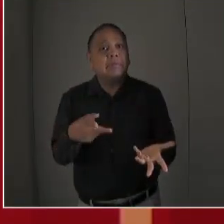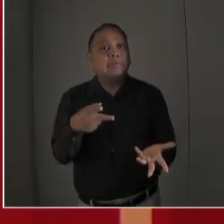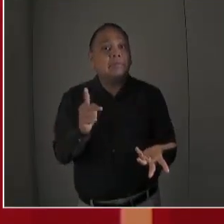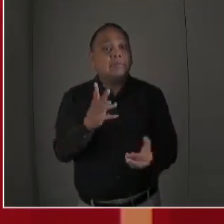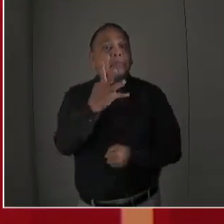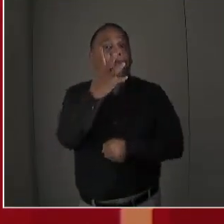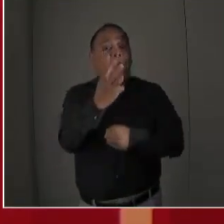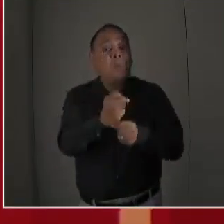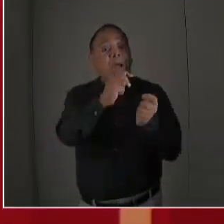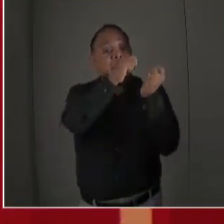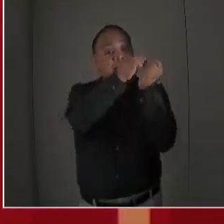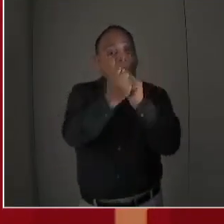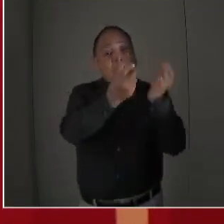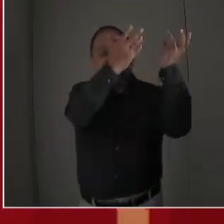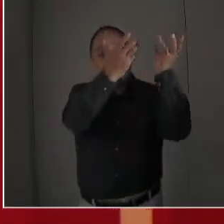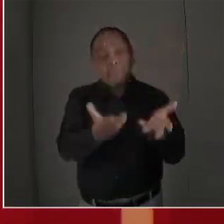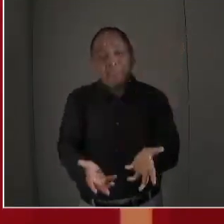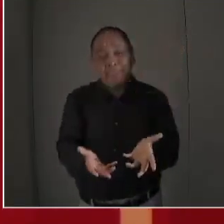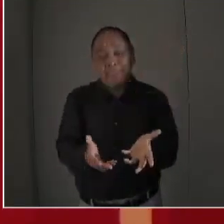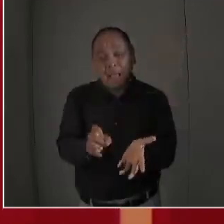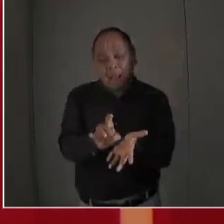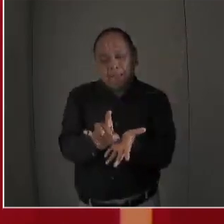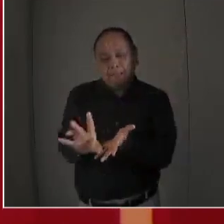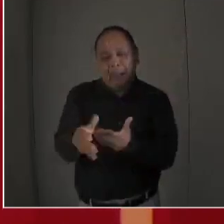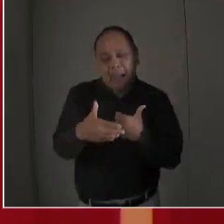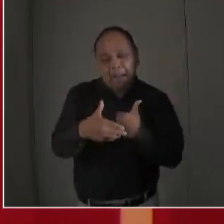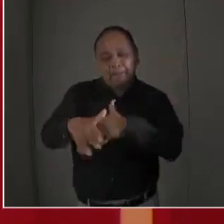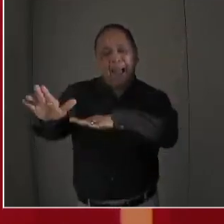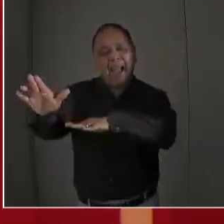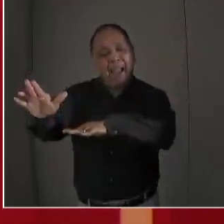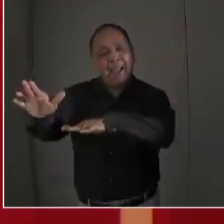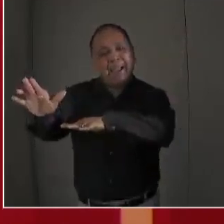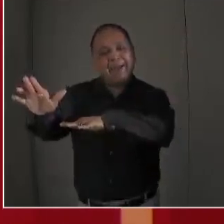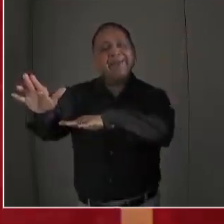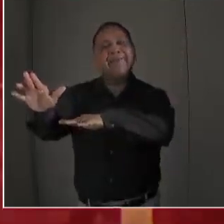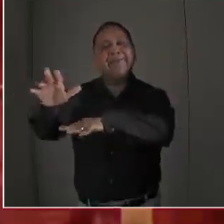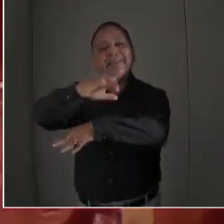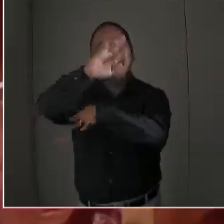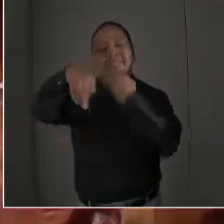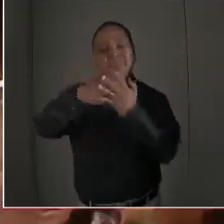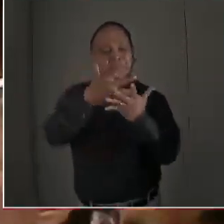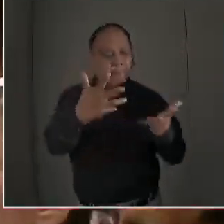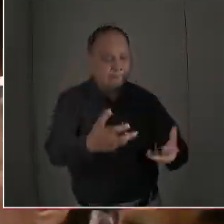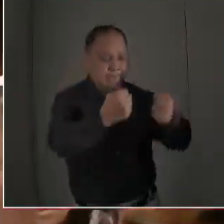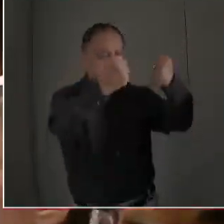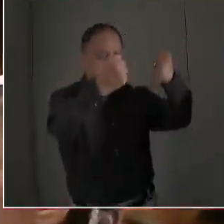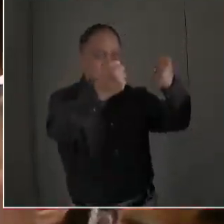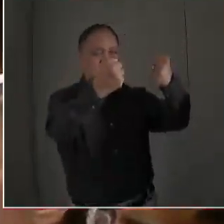cuarta transformación y lo logramos todas. Y todos juntos.